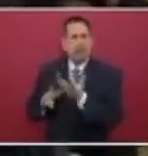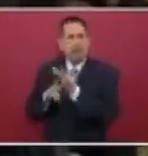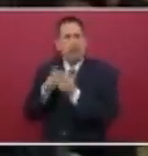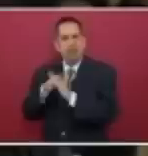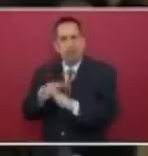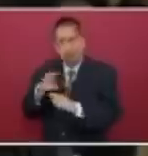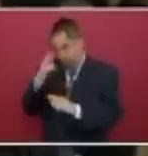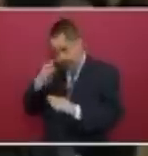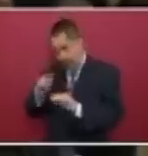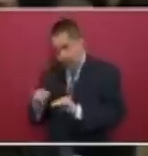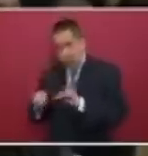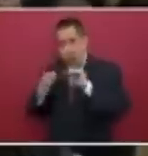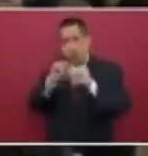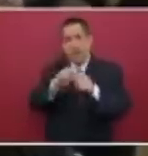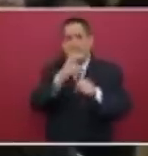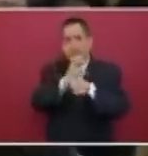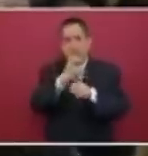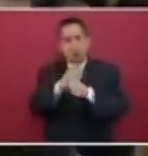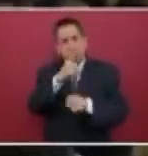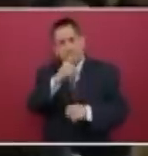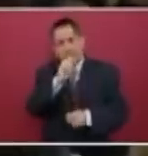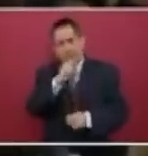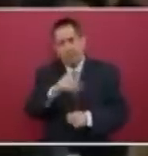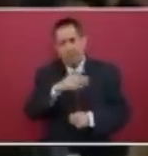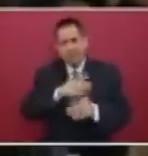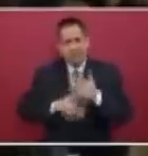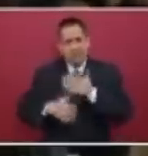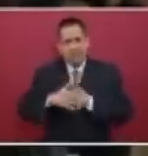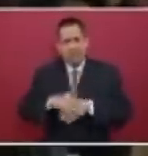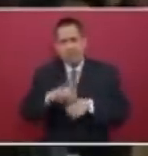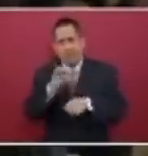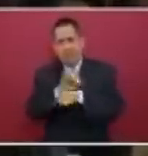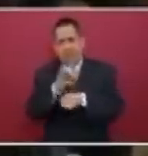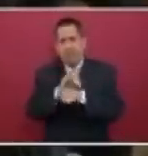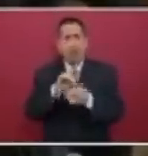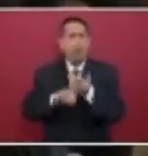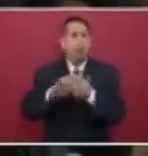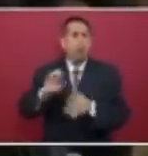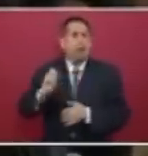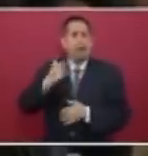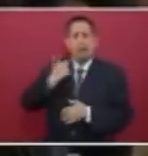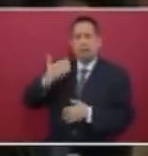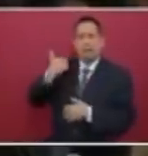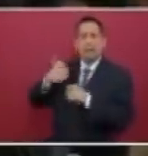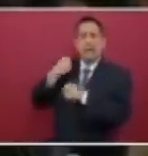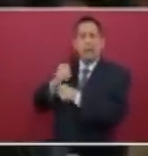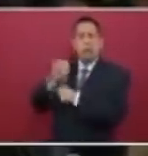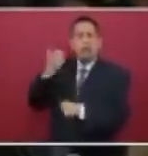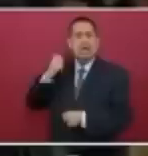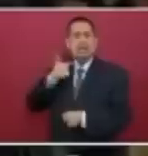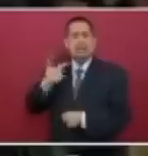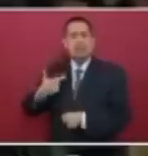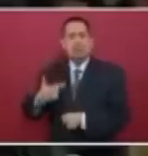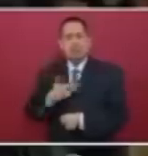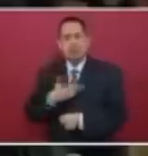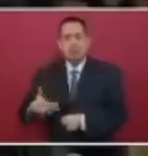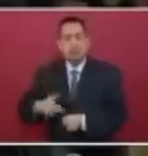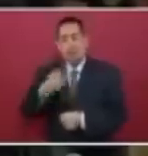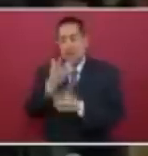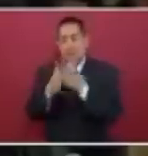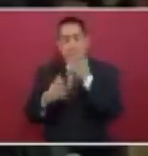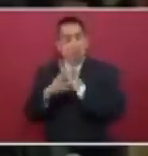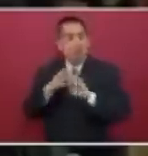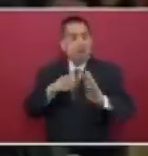mexicanos en eeuu también se cansan de la simulación como la del sexenio pasado porque el inmigrante está abandonado en